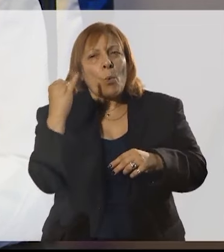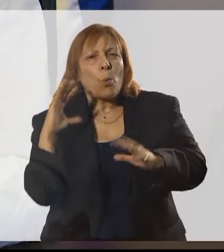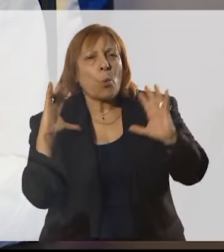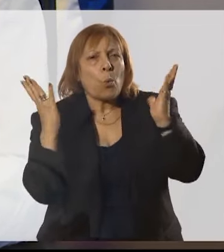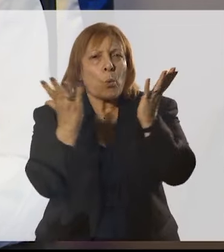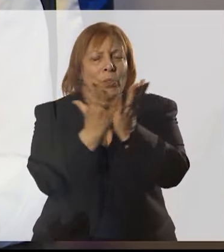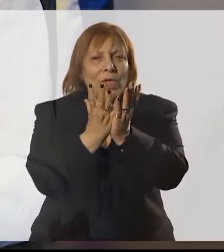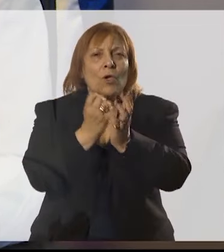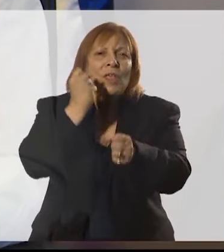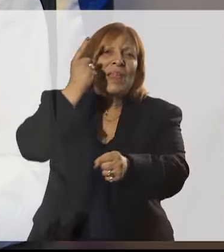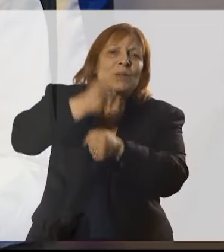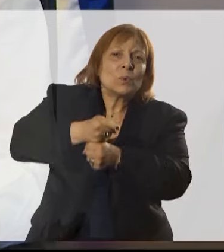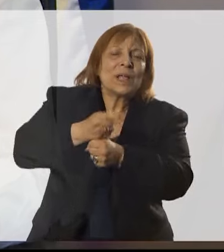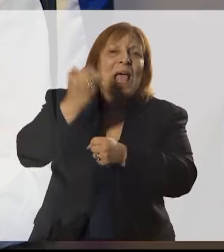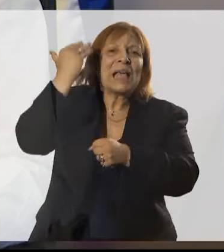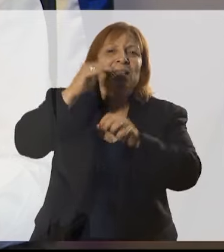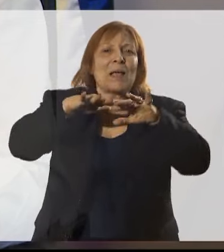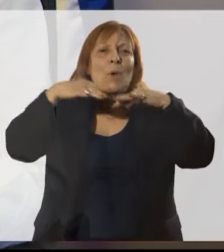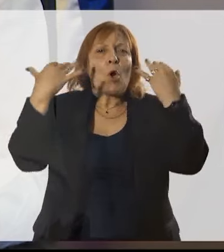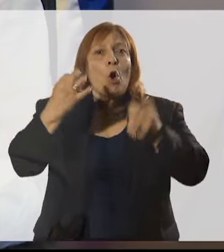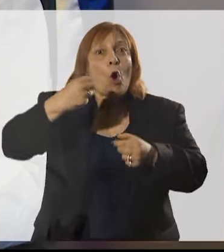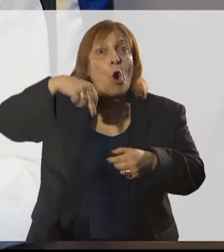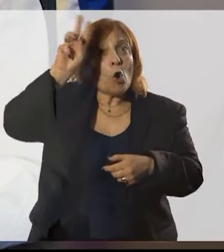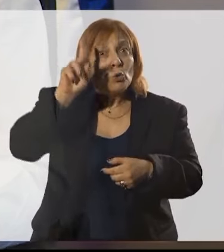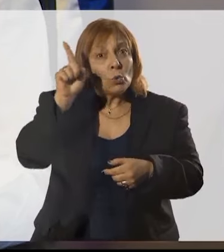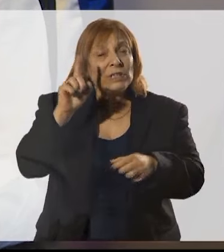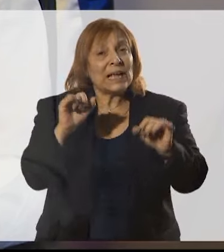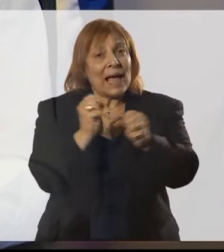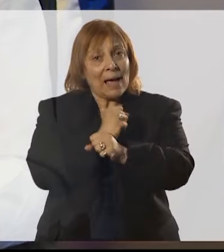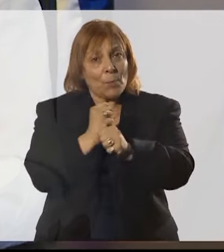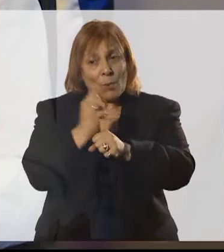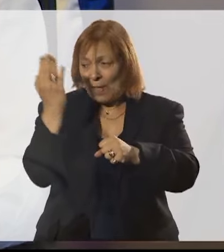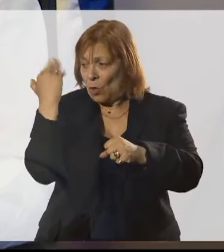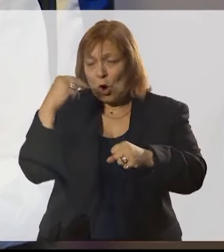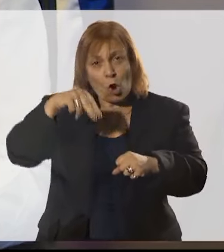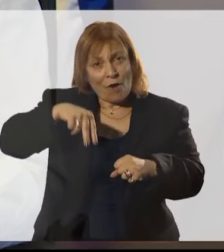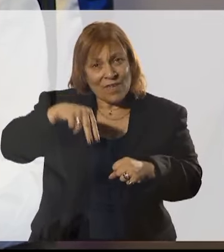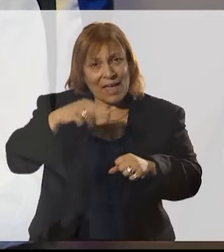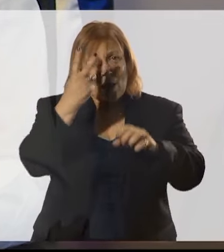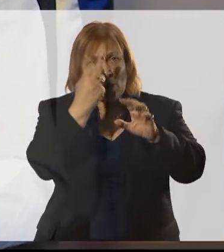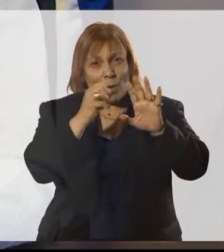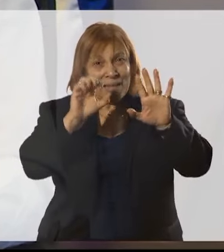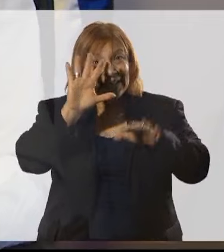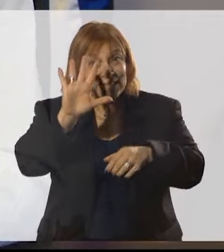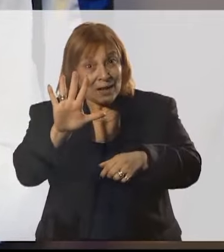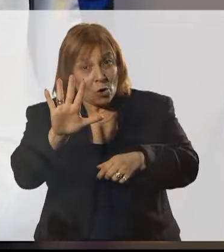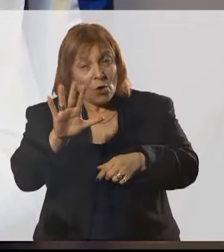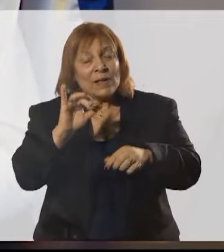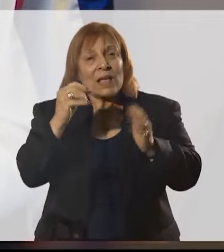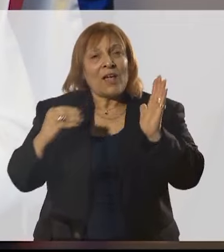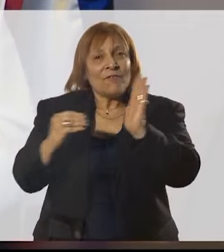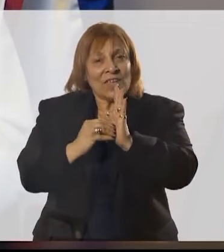holocausto establecido por resolución de la asamblea general de Naciones Unidas aprobada en noviembre de